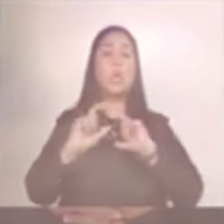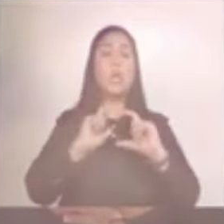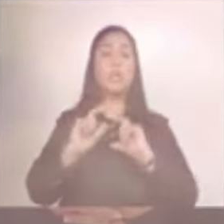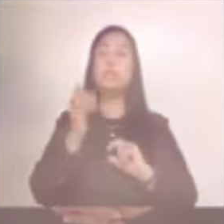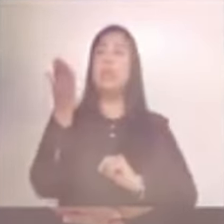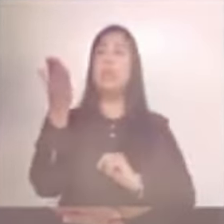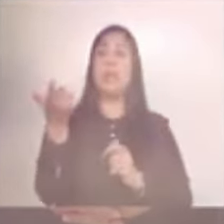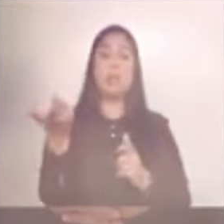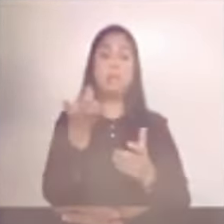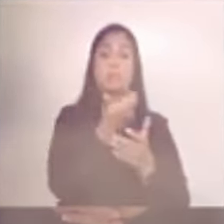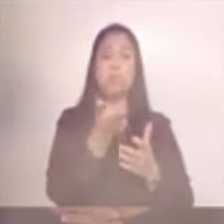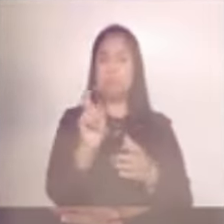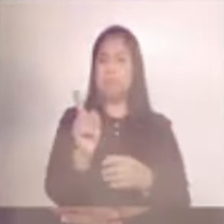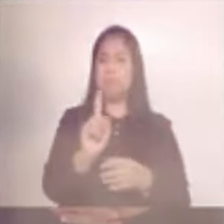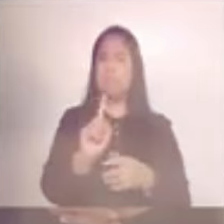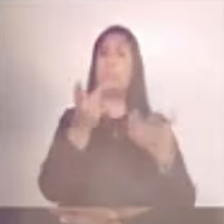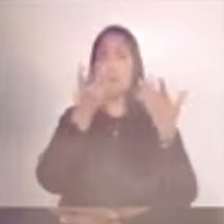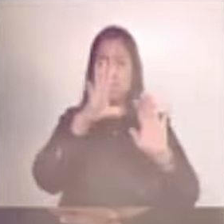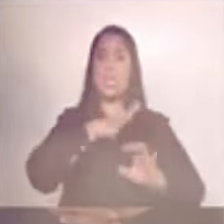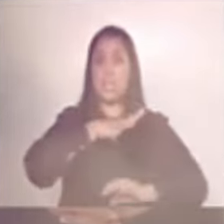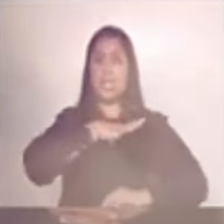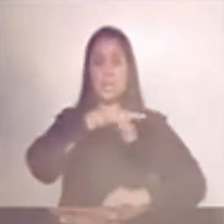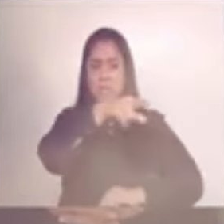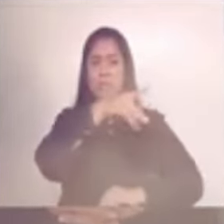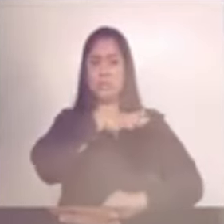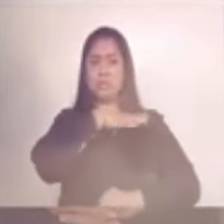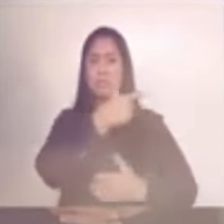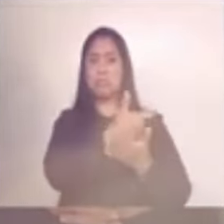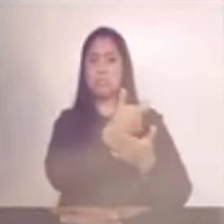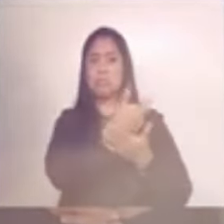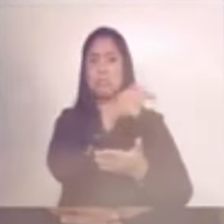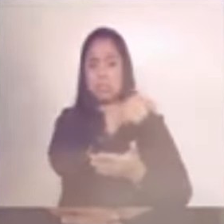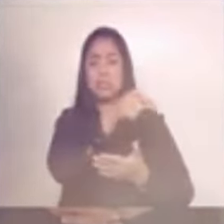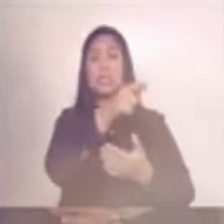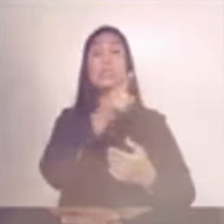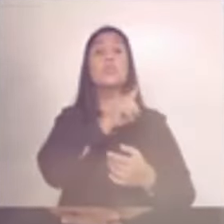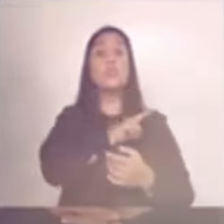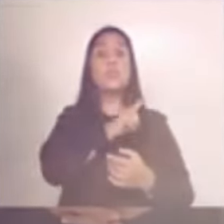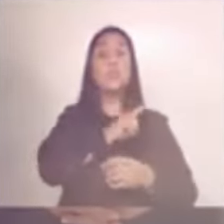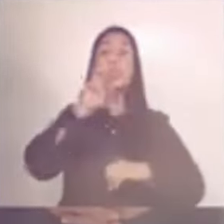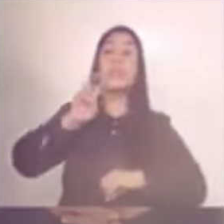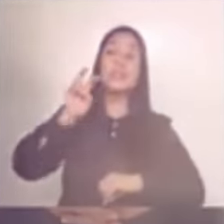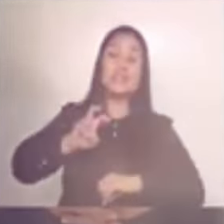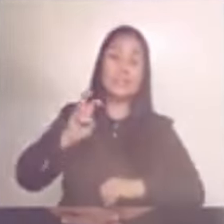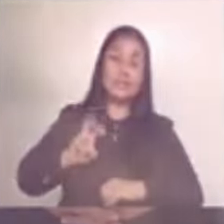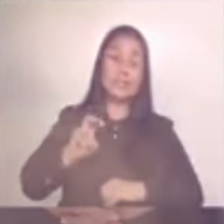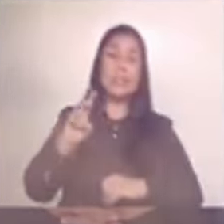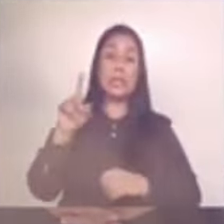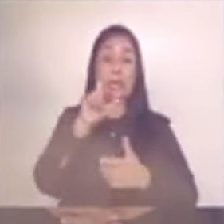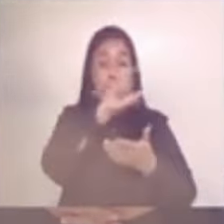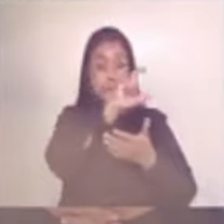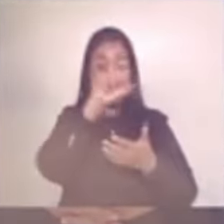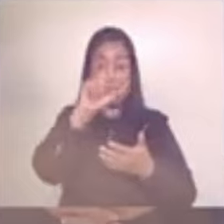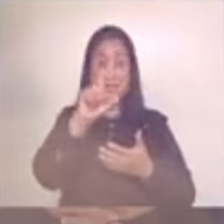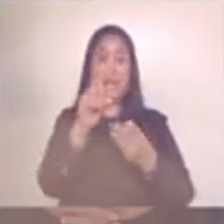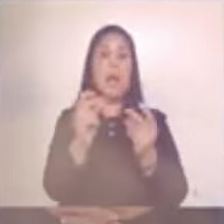dinero extra, es dinero que ya existe en el ministerio, que sencillamente lo que se necesita es que la asignación pueda ser ágil